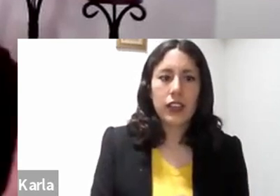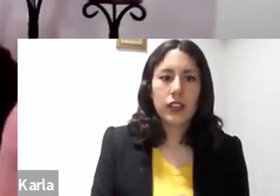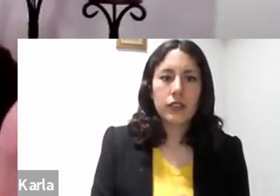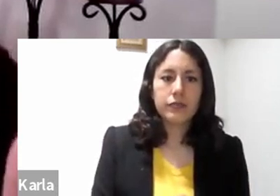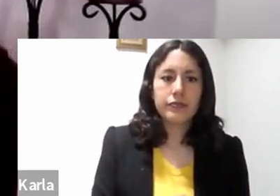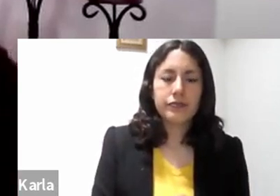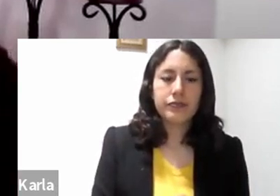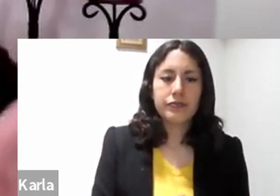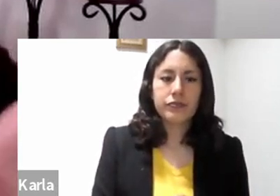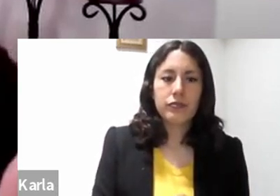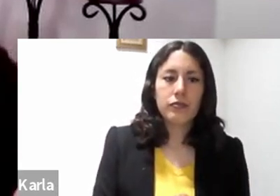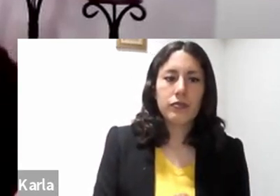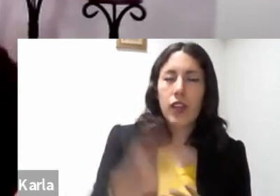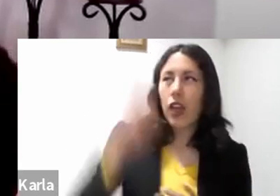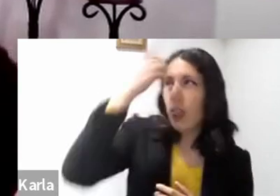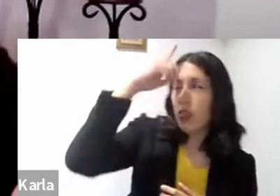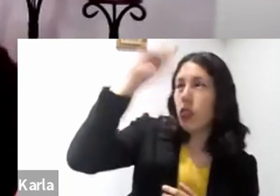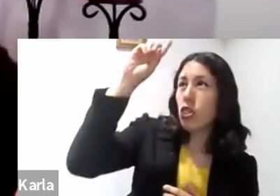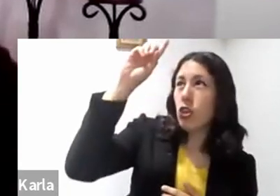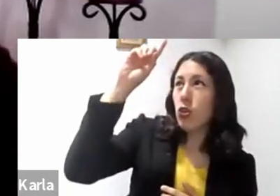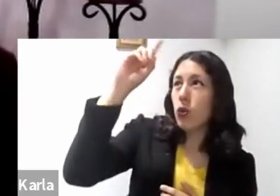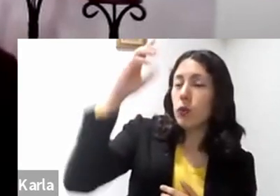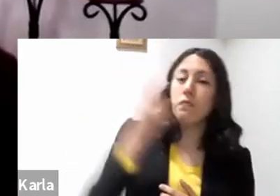ha dicho o me dice